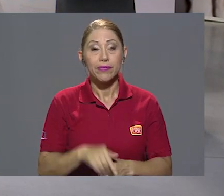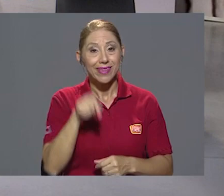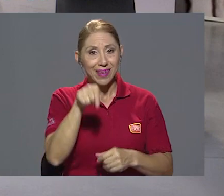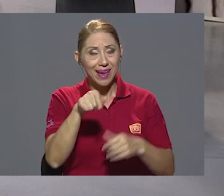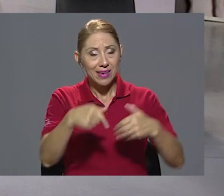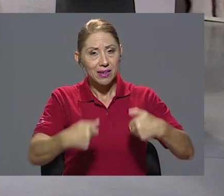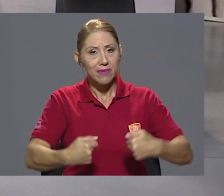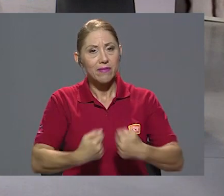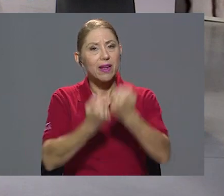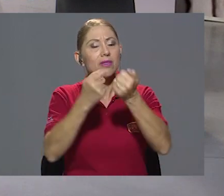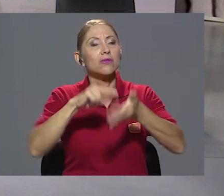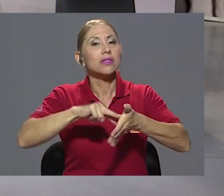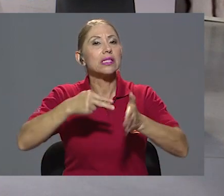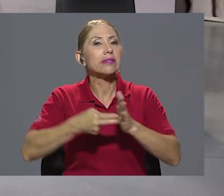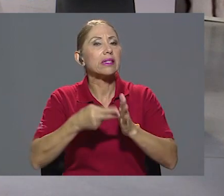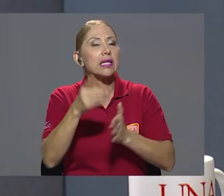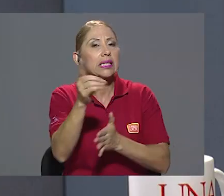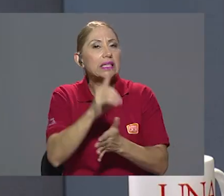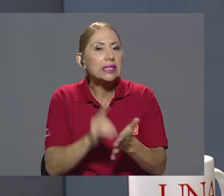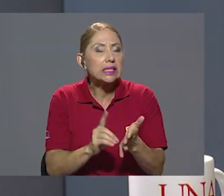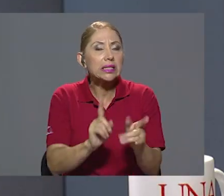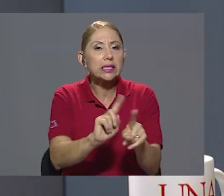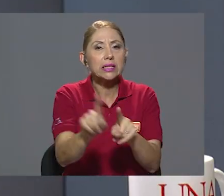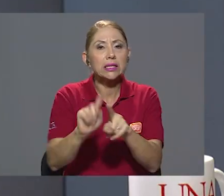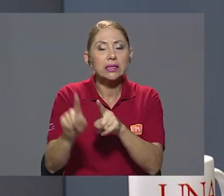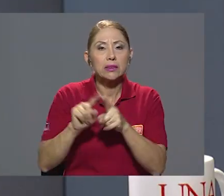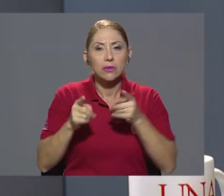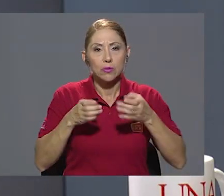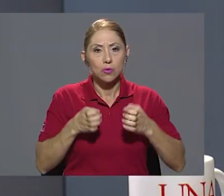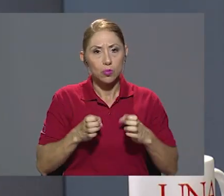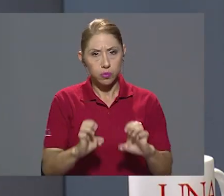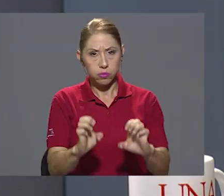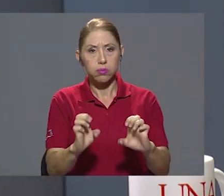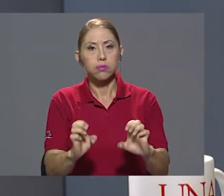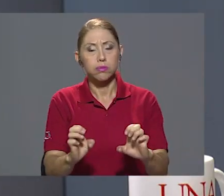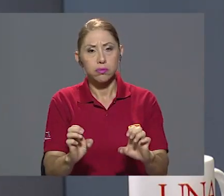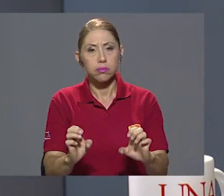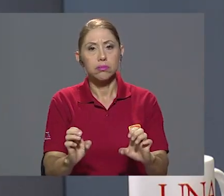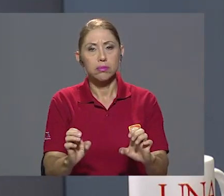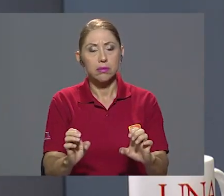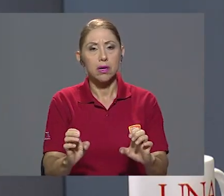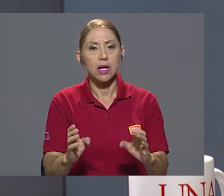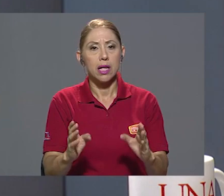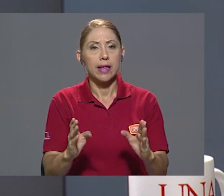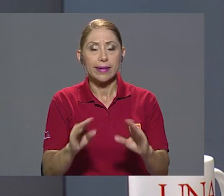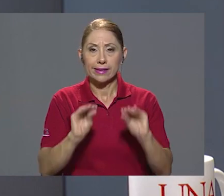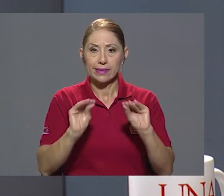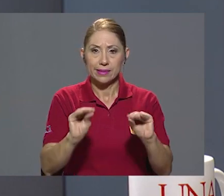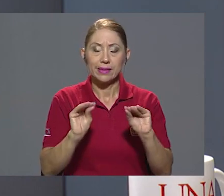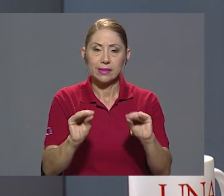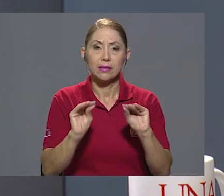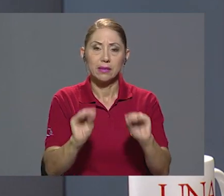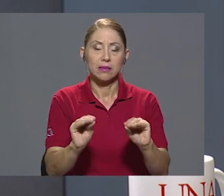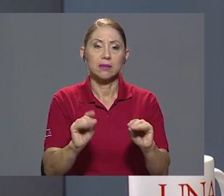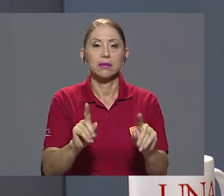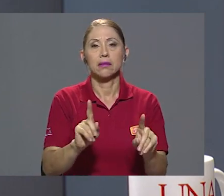reto está en diseñar diferentes estrategias de